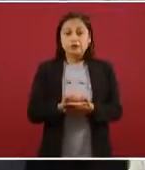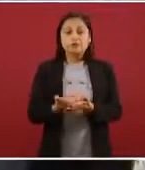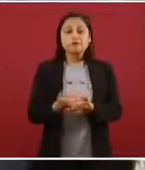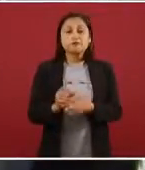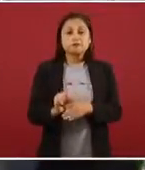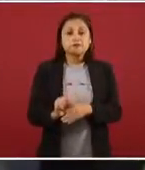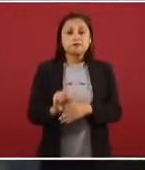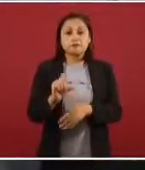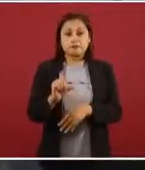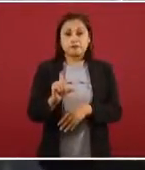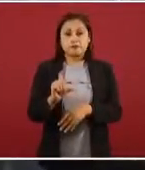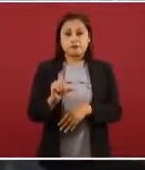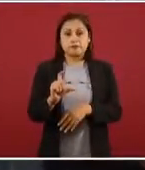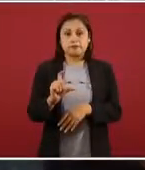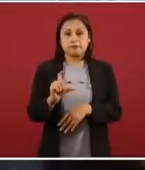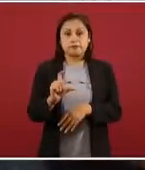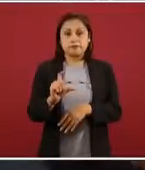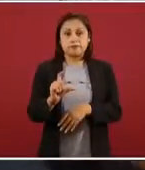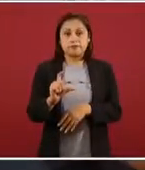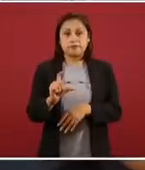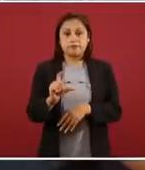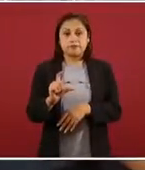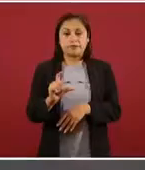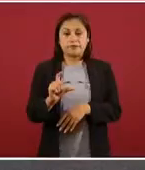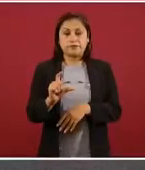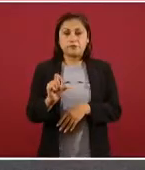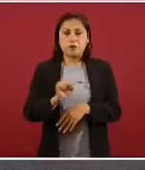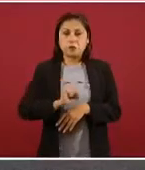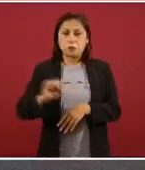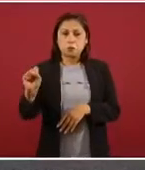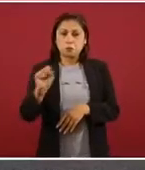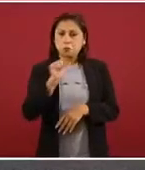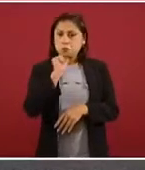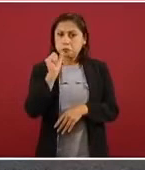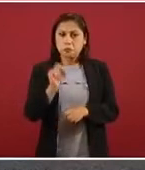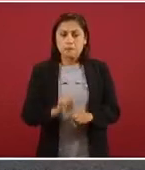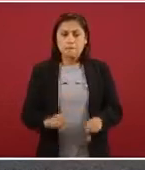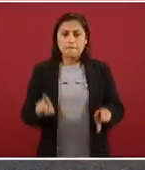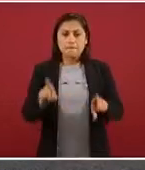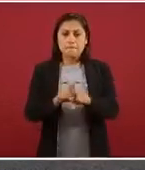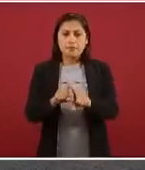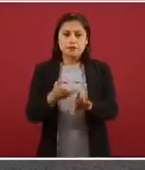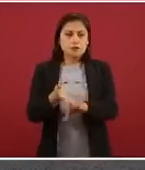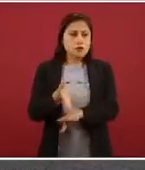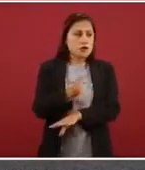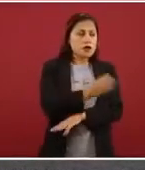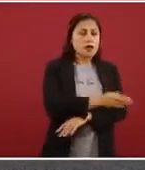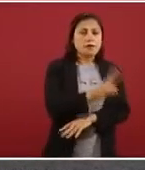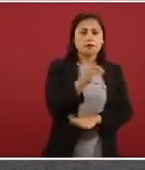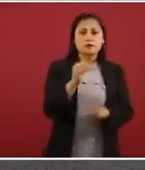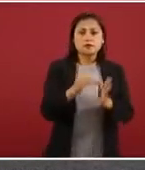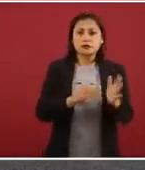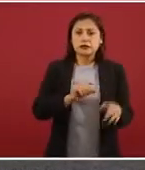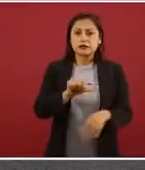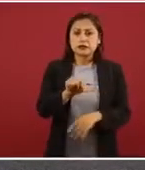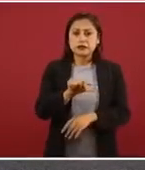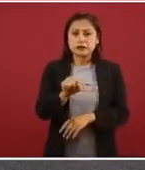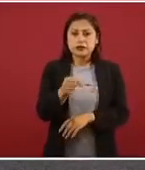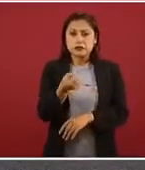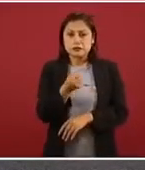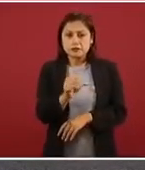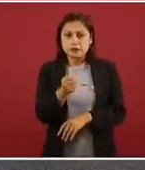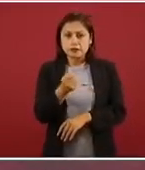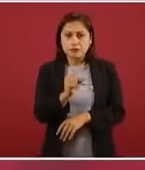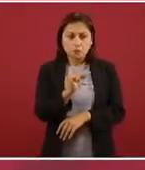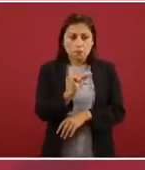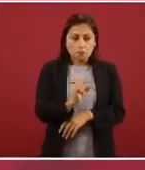es equivalente a la de septiembre del 2016, de las más bajas.